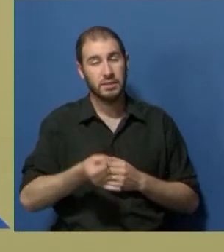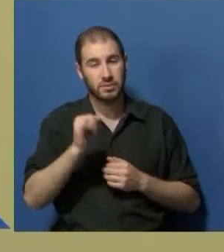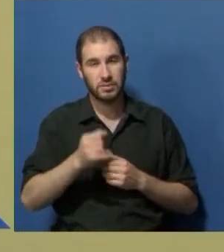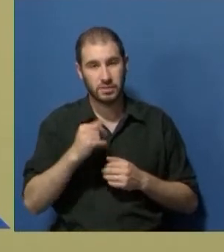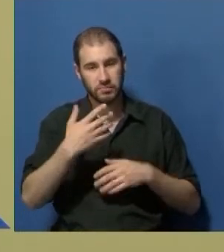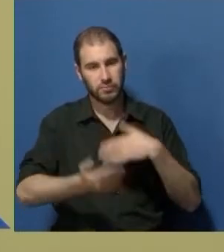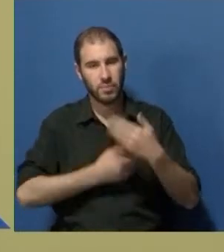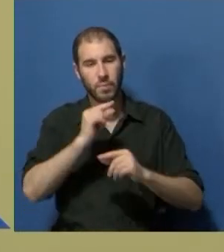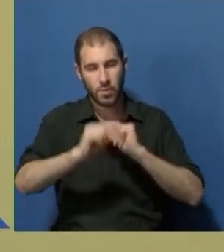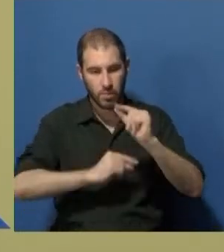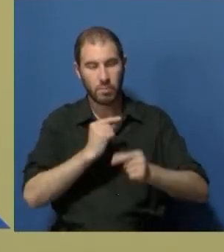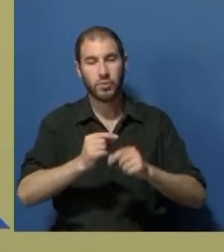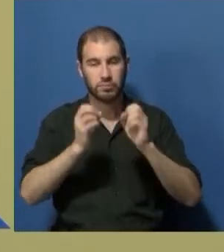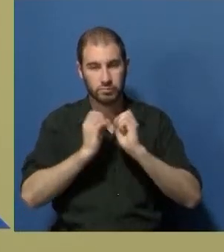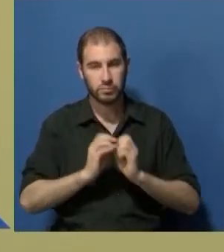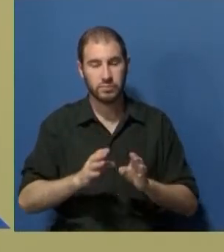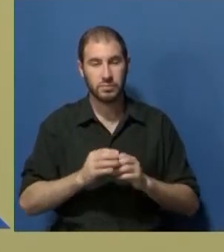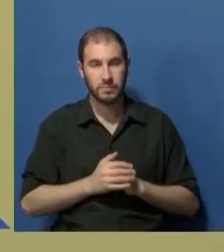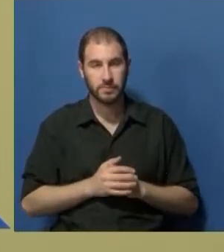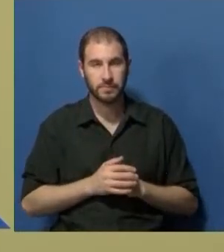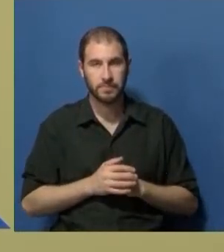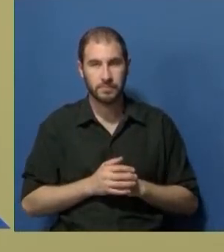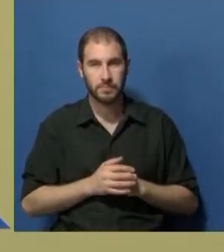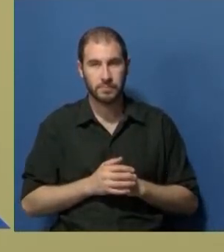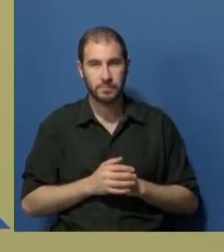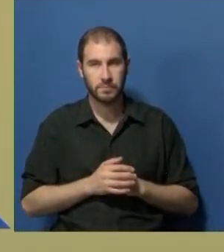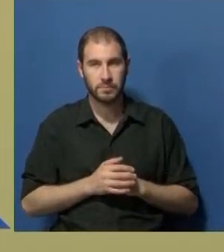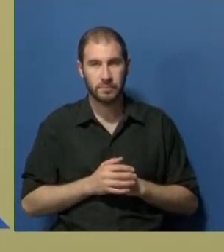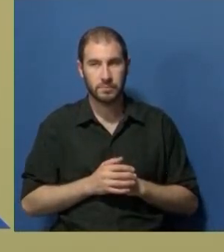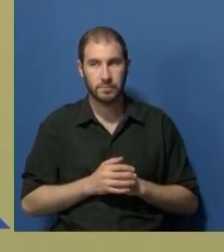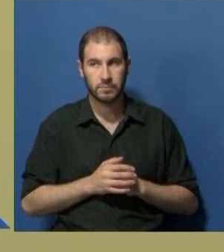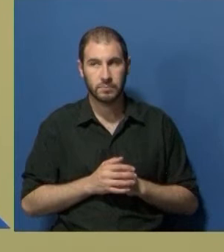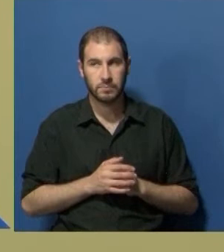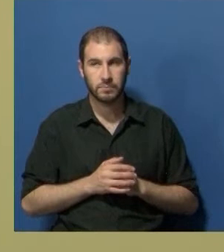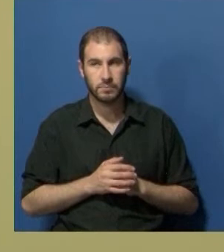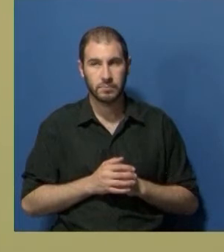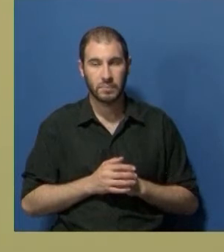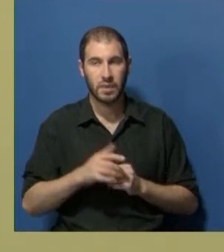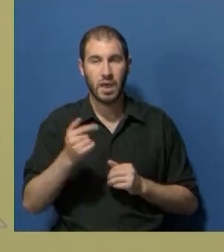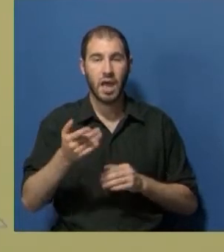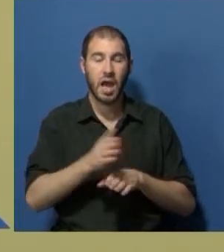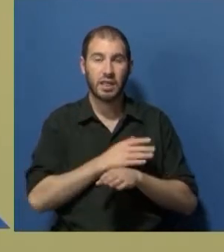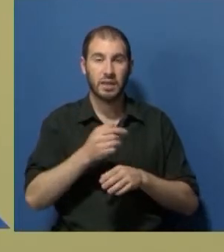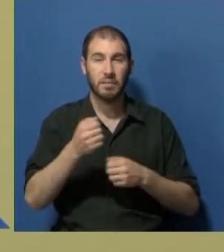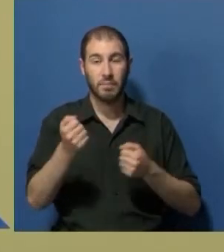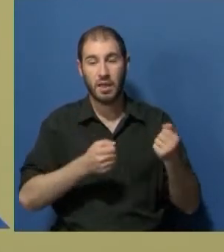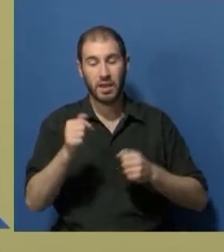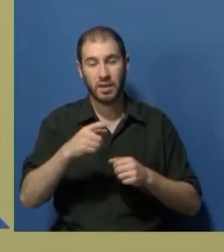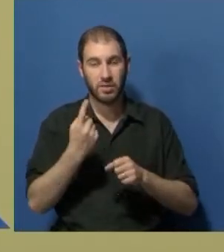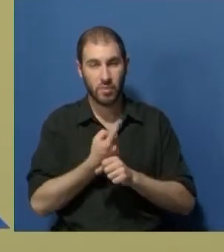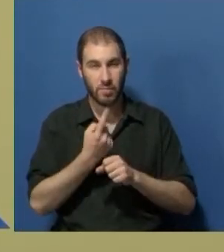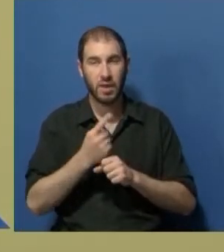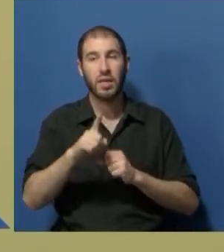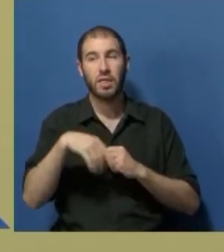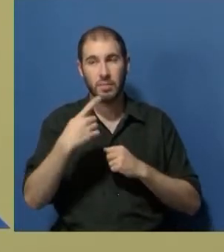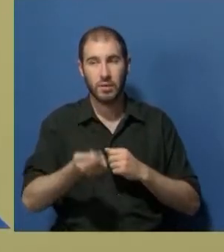ido dando de a poco, digamos, se ha ido generando... antes no se podía ni viajar a la isla, después,